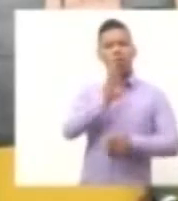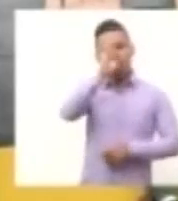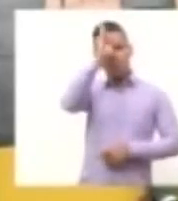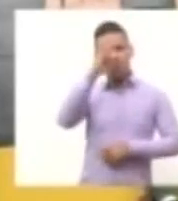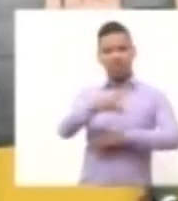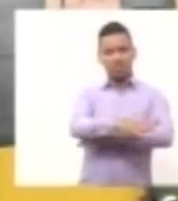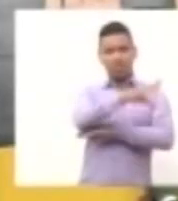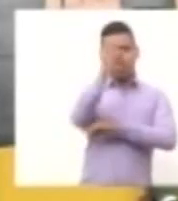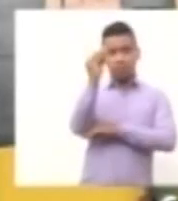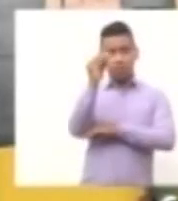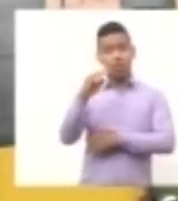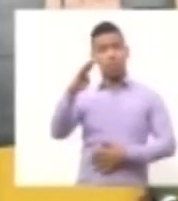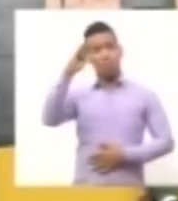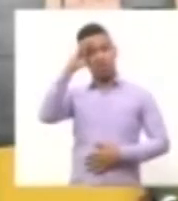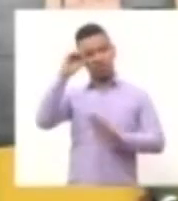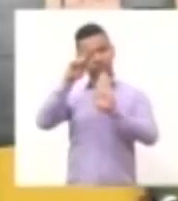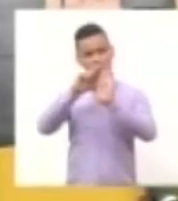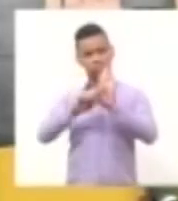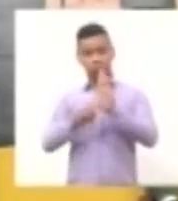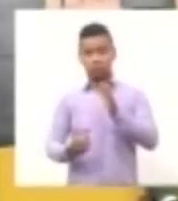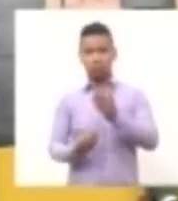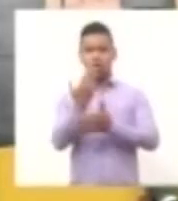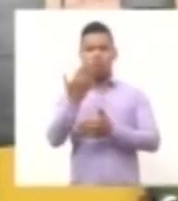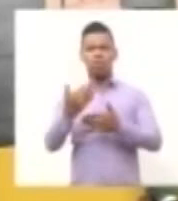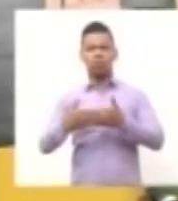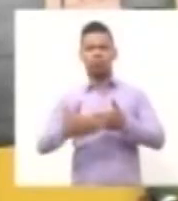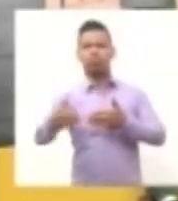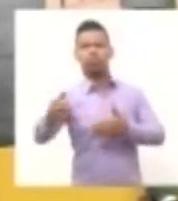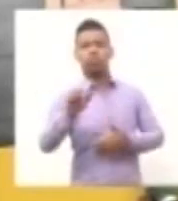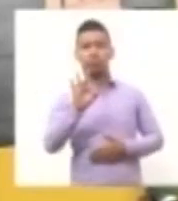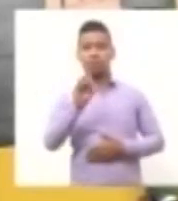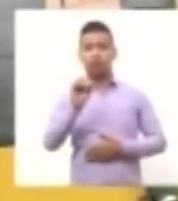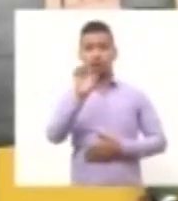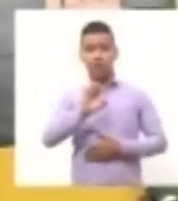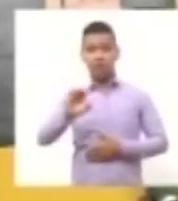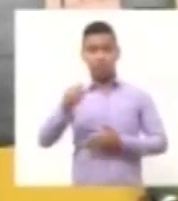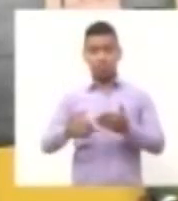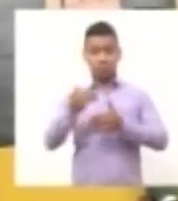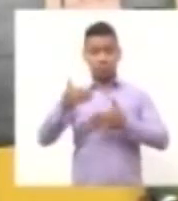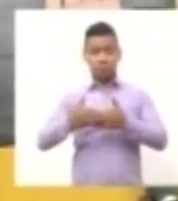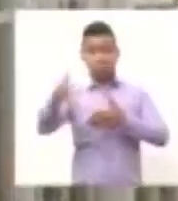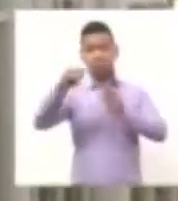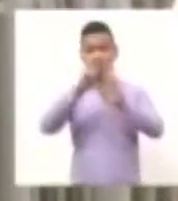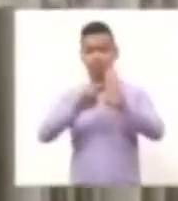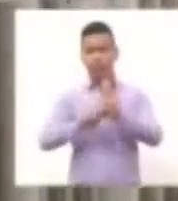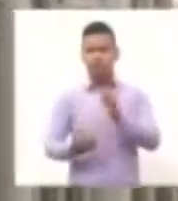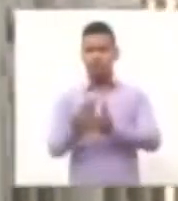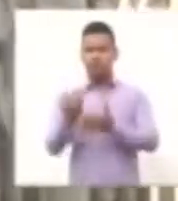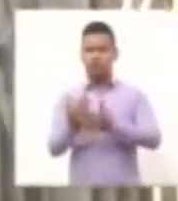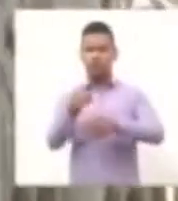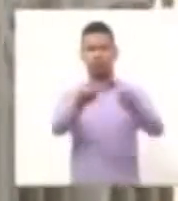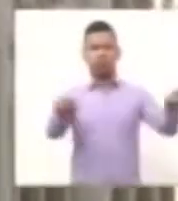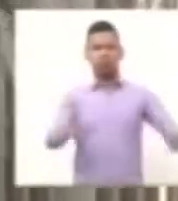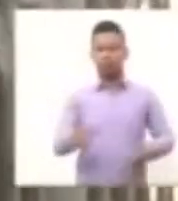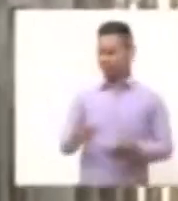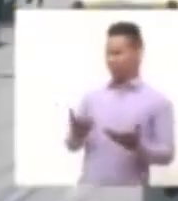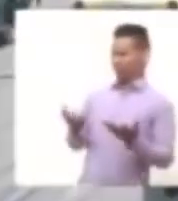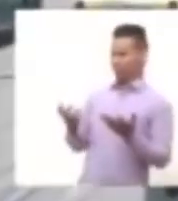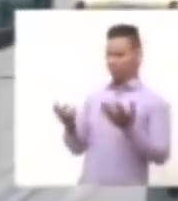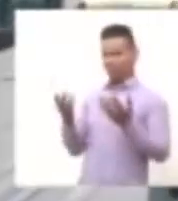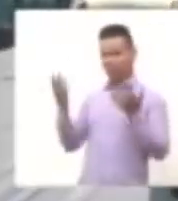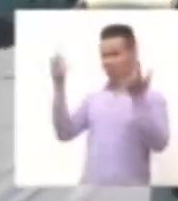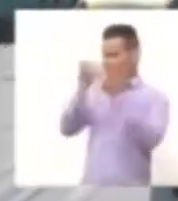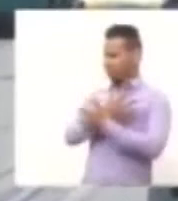de Policía que empezará a regir a partir del próximo 30 de enero, se ha generado una serie de cuestionamientos sobre el desarrollo tradicional